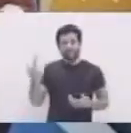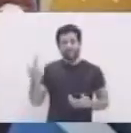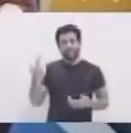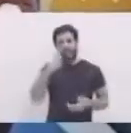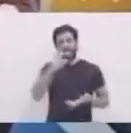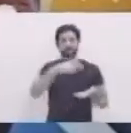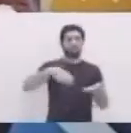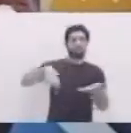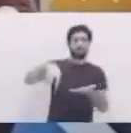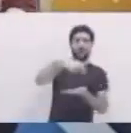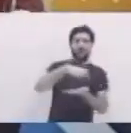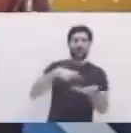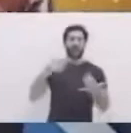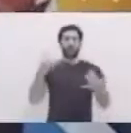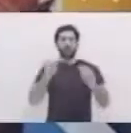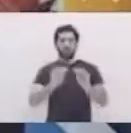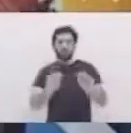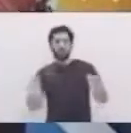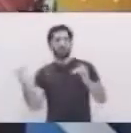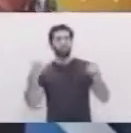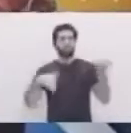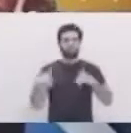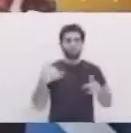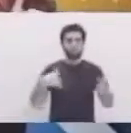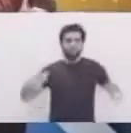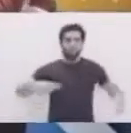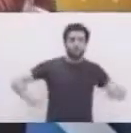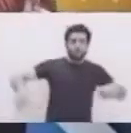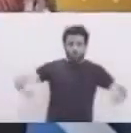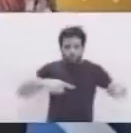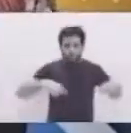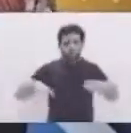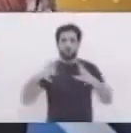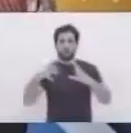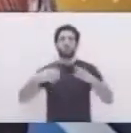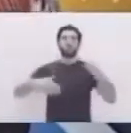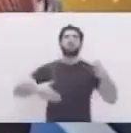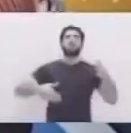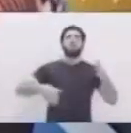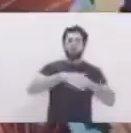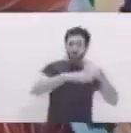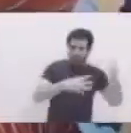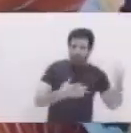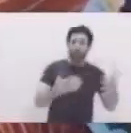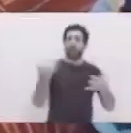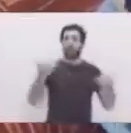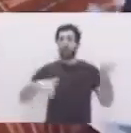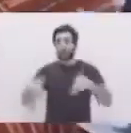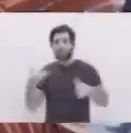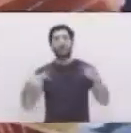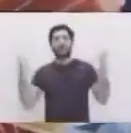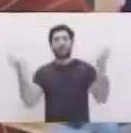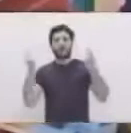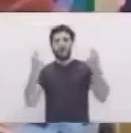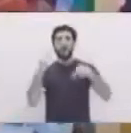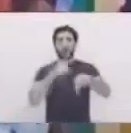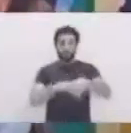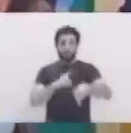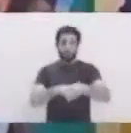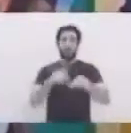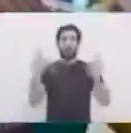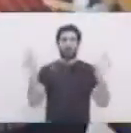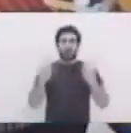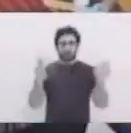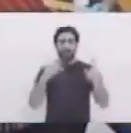los patios de las escuelas llenos de niños jugando con sus hulas, con sus pelotas, celebrando a la hora de